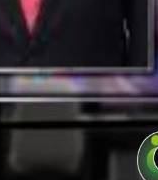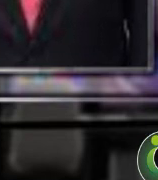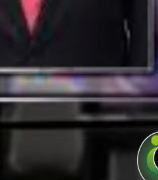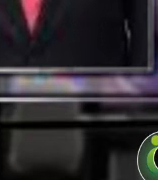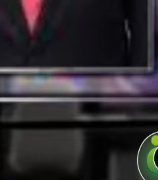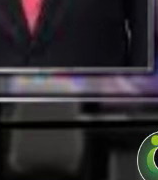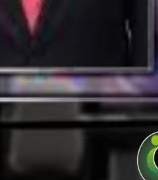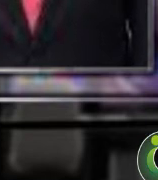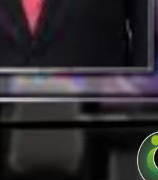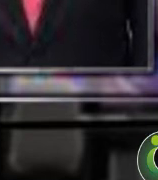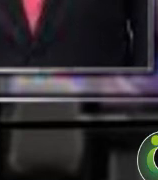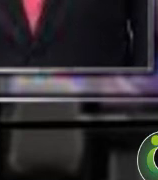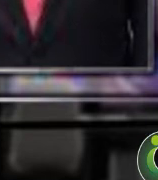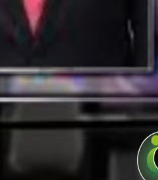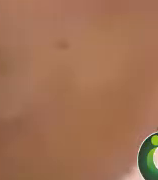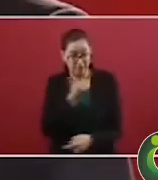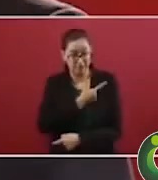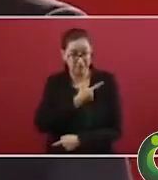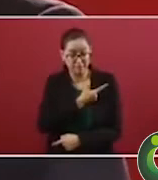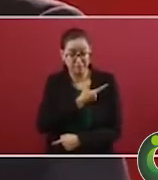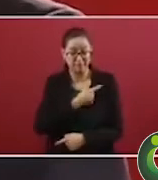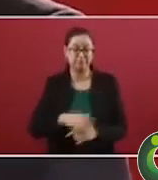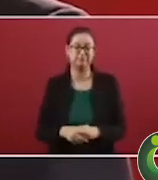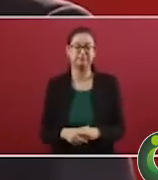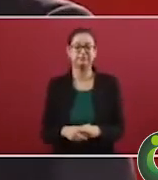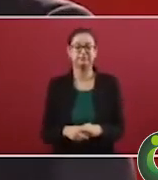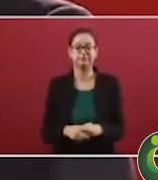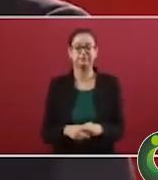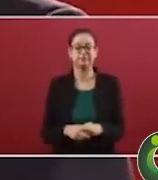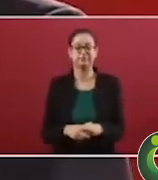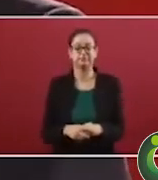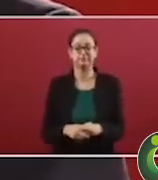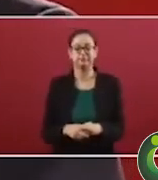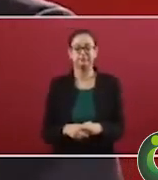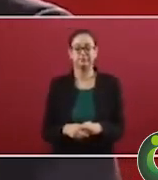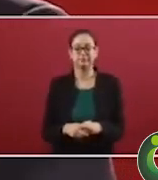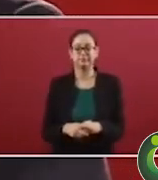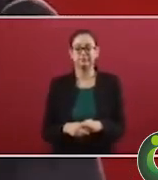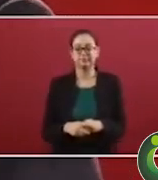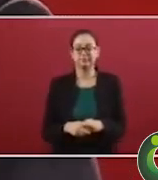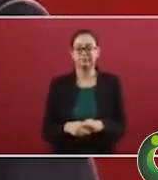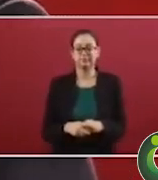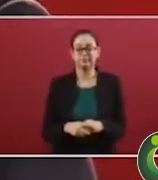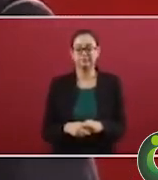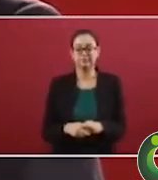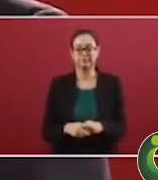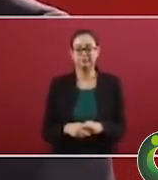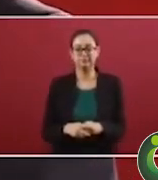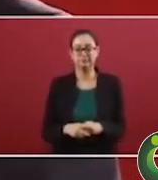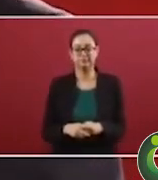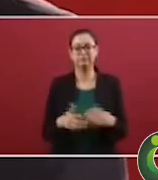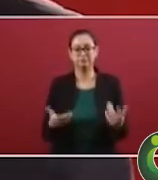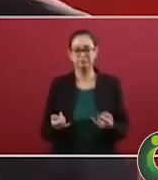Andrés Manuel López Obrador porque ambos tienen simpatía por ayudar a los de menores recursos. Al presidente le preocupan los jodidos